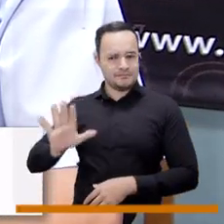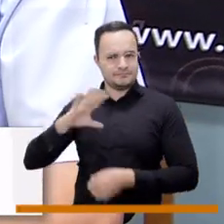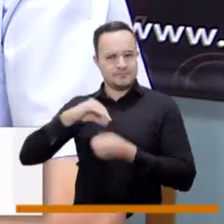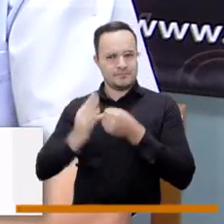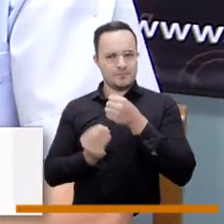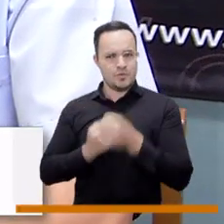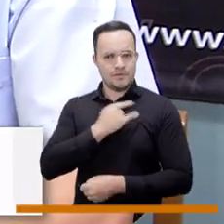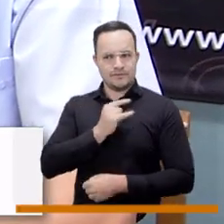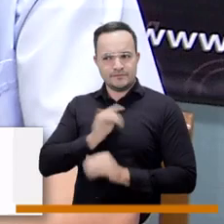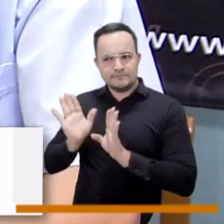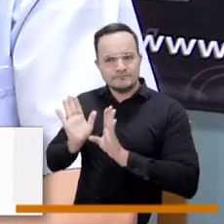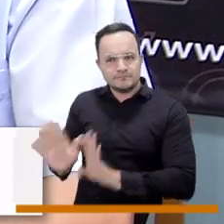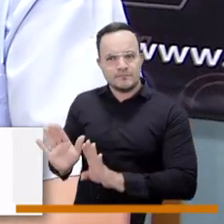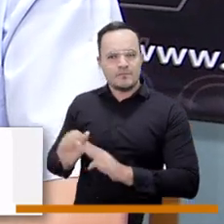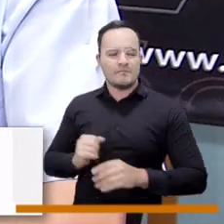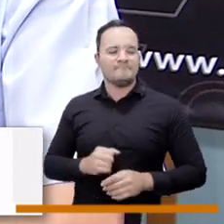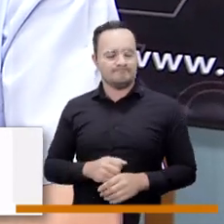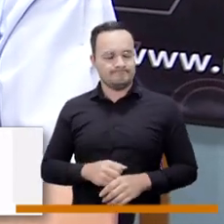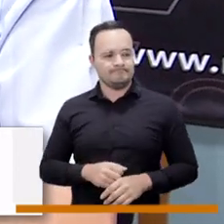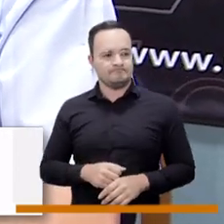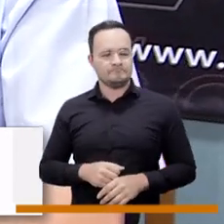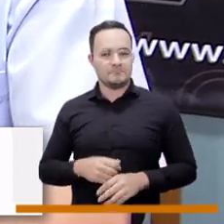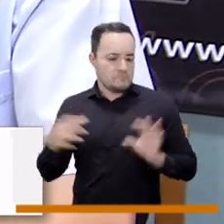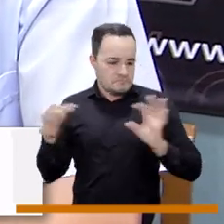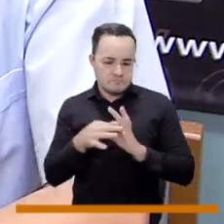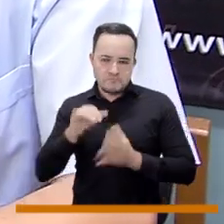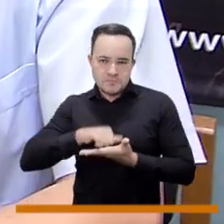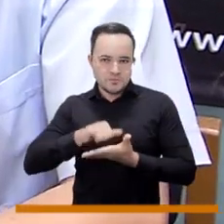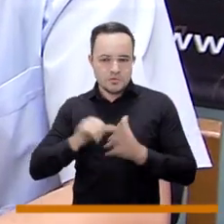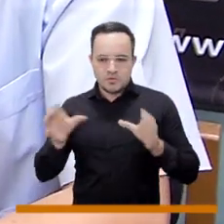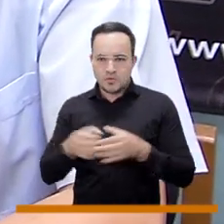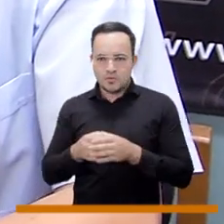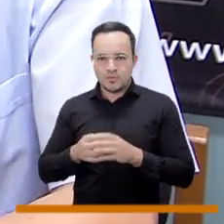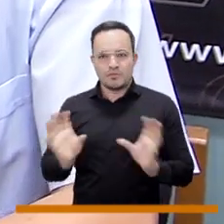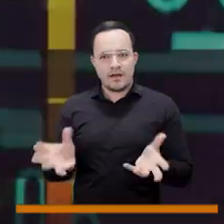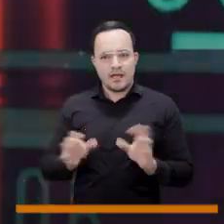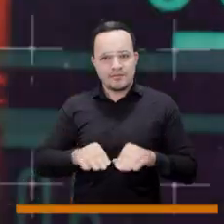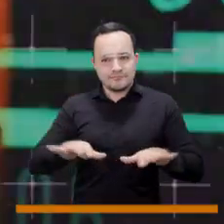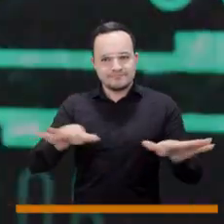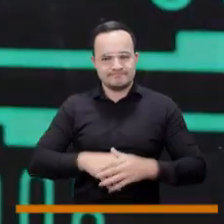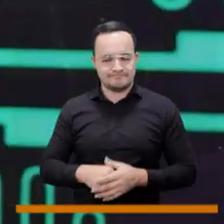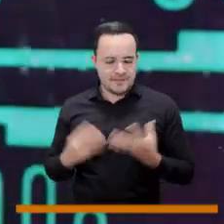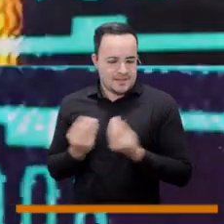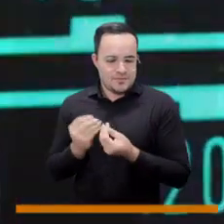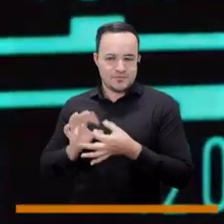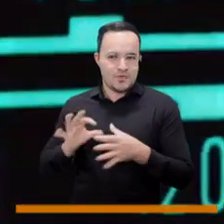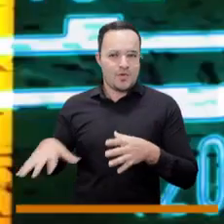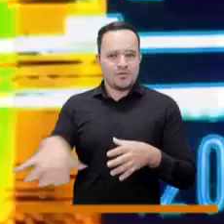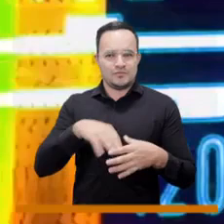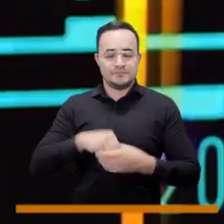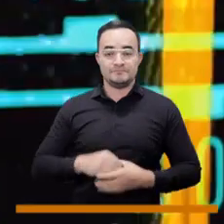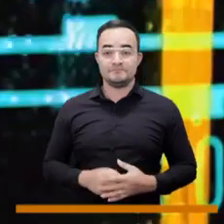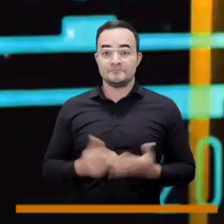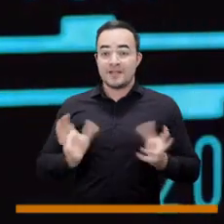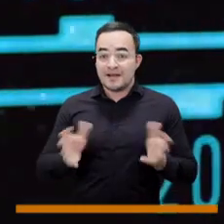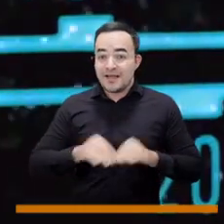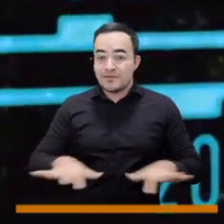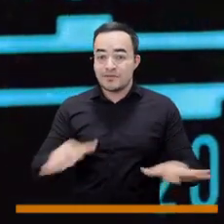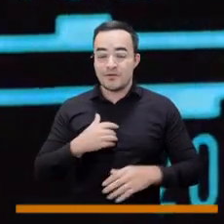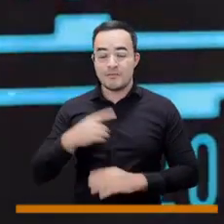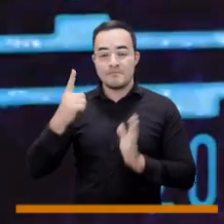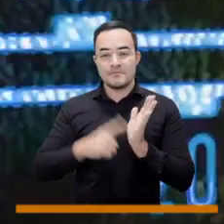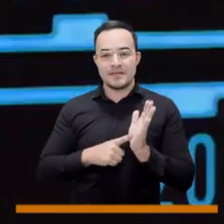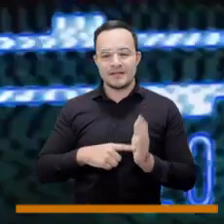de la Universidad Pontificia Bolivariana y desde Radio Bolivariana y todo su equipo. Esta es Bolivariana Radio